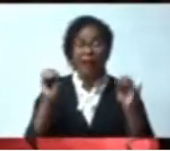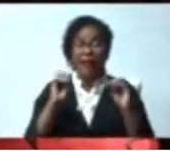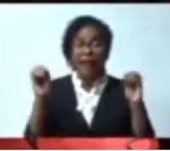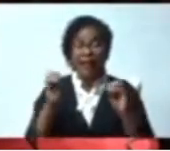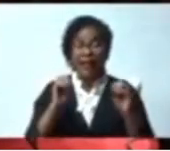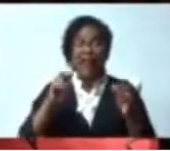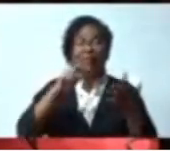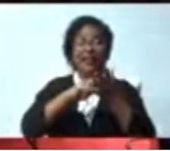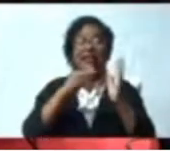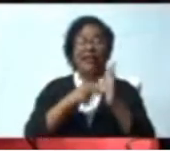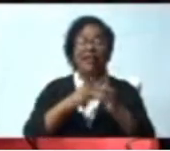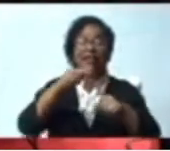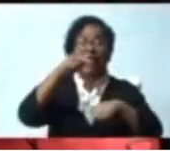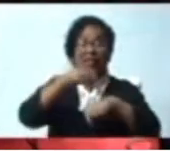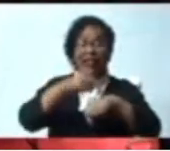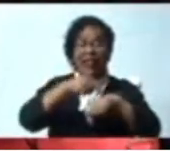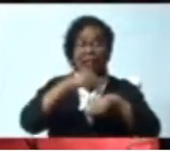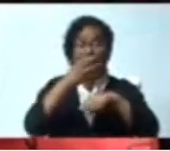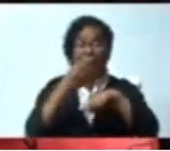esperando. Por lo que